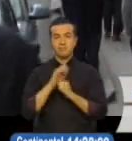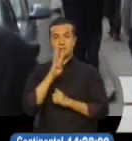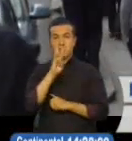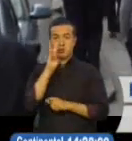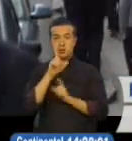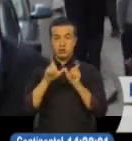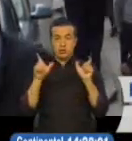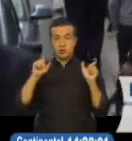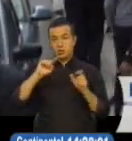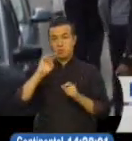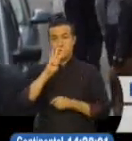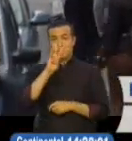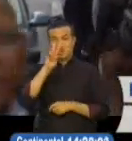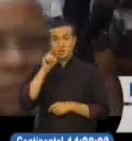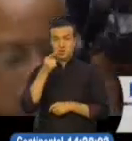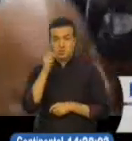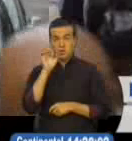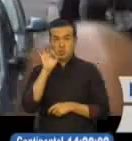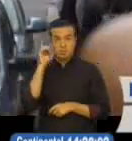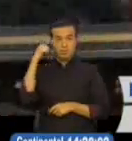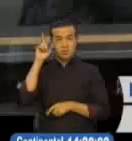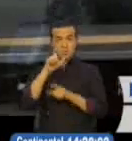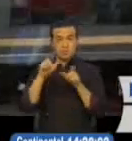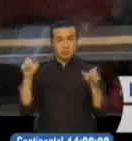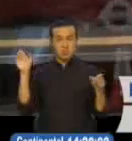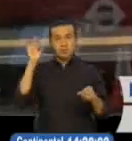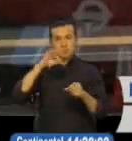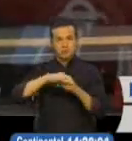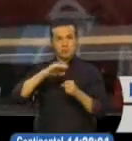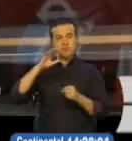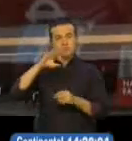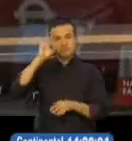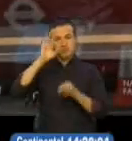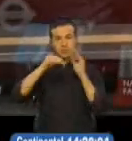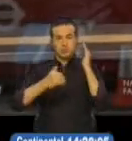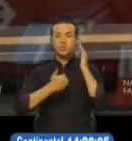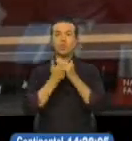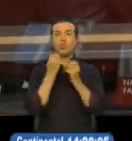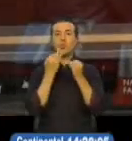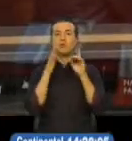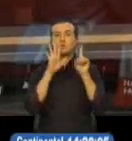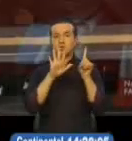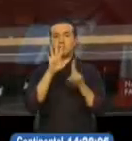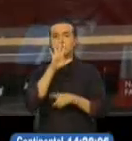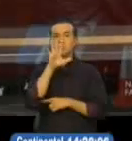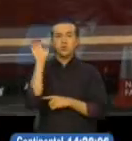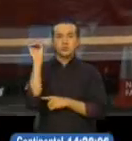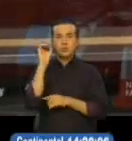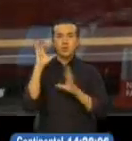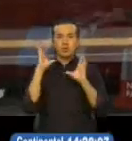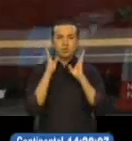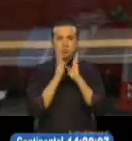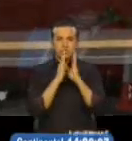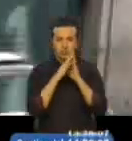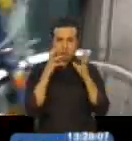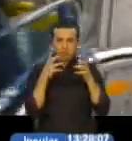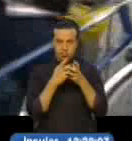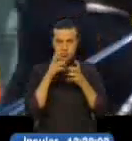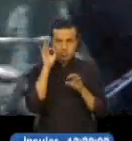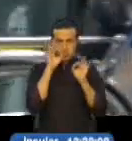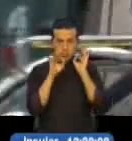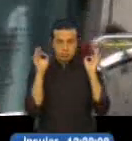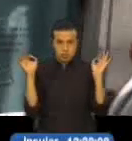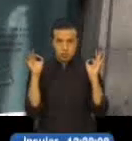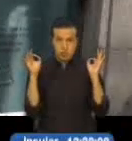46,9 millones de electores fueron registrados para elegir a los 650 miembros de la Cámara de los Comunes.